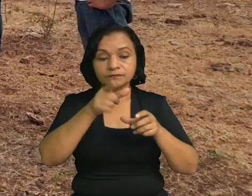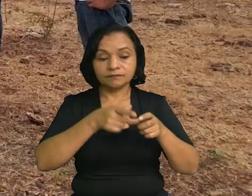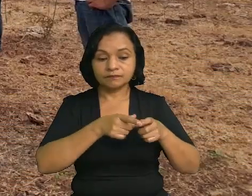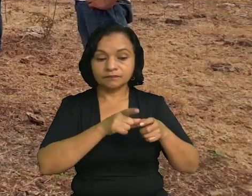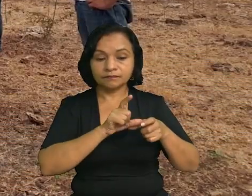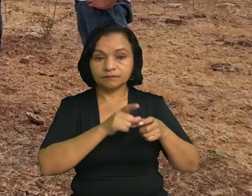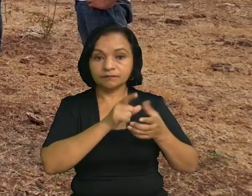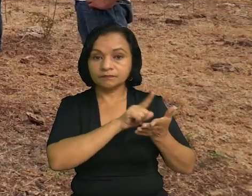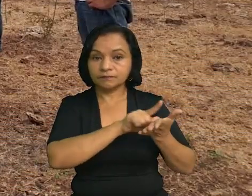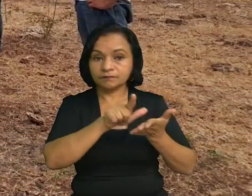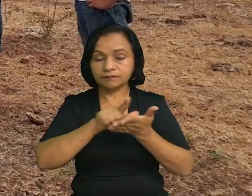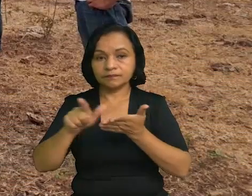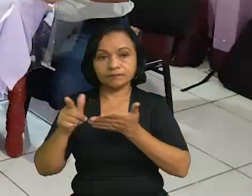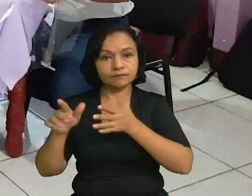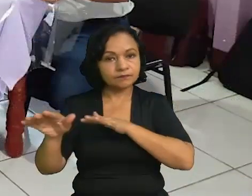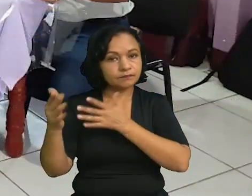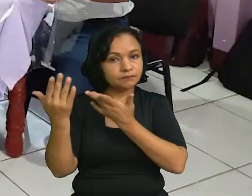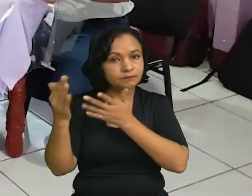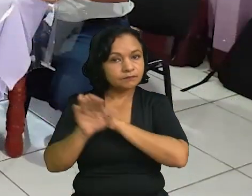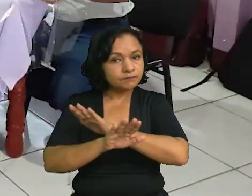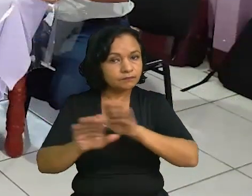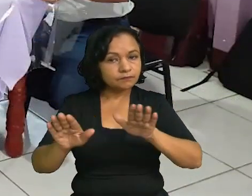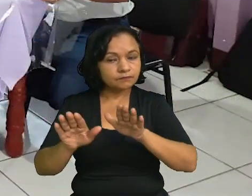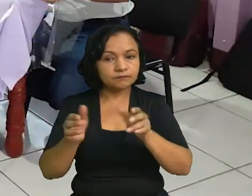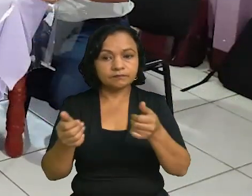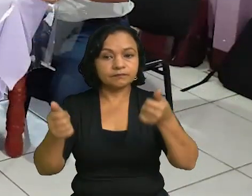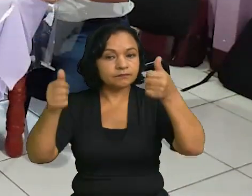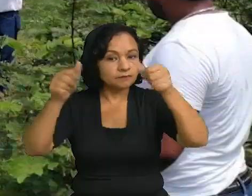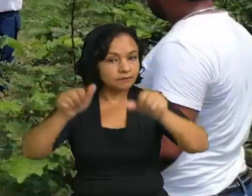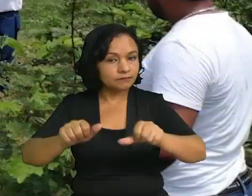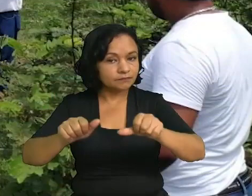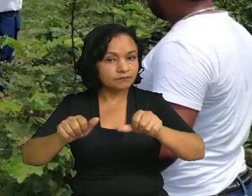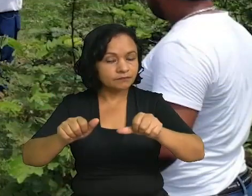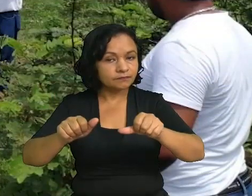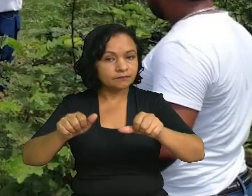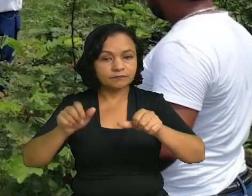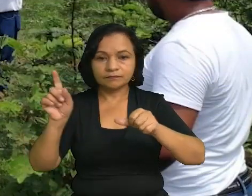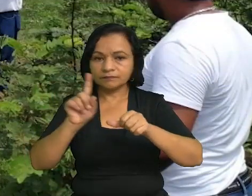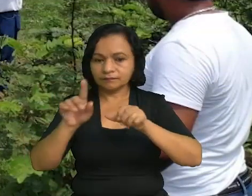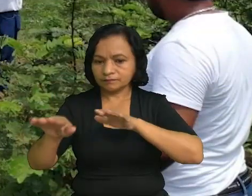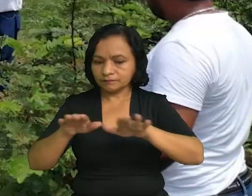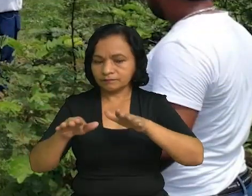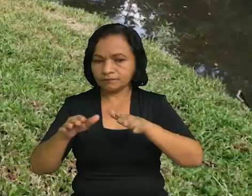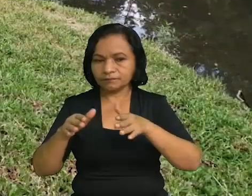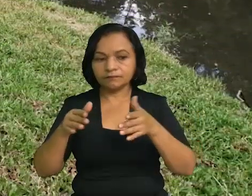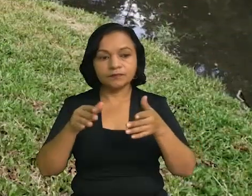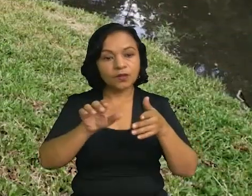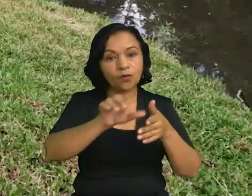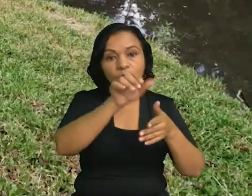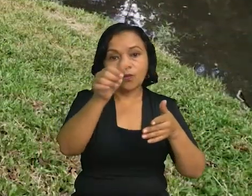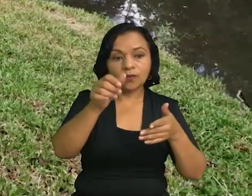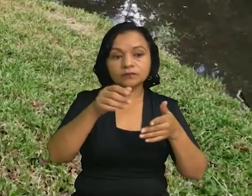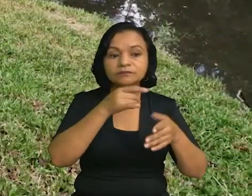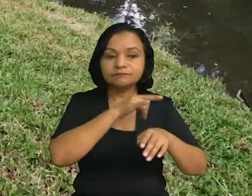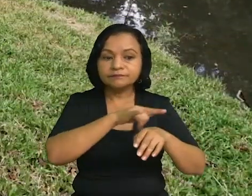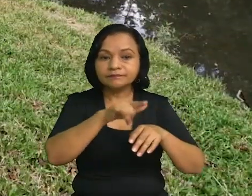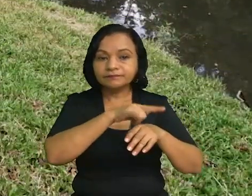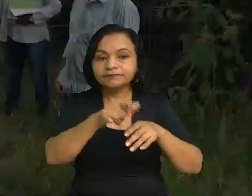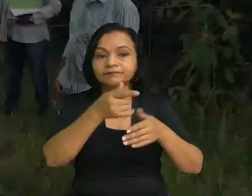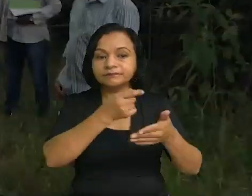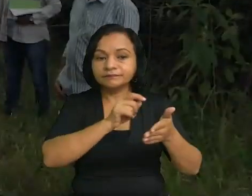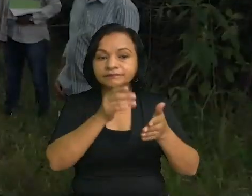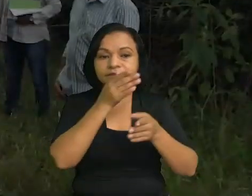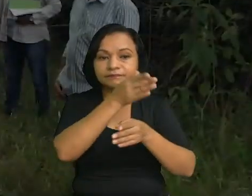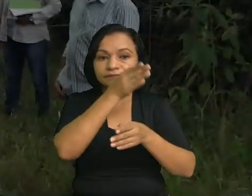no podemos esperar de que finalice el convenio que tenemos actualmente vigente sino que ya estamos preparando las condiciones para la